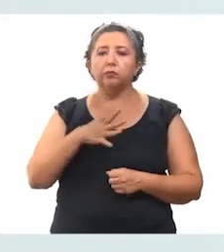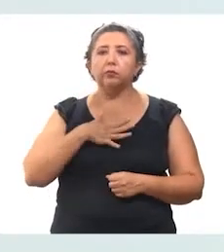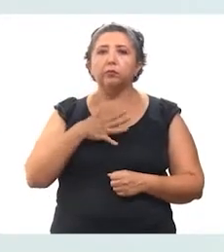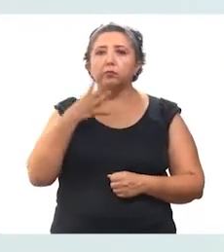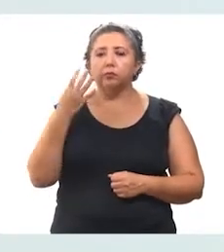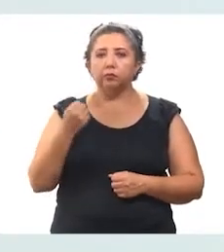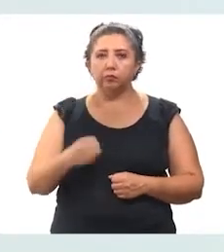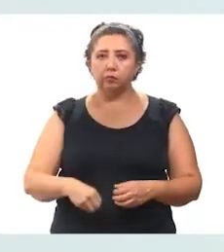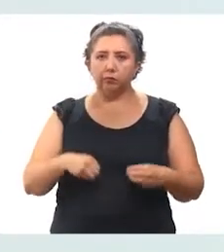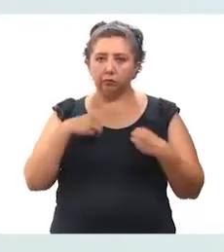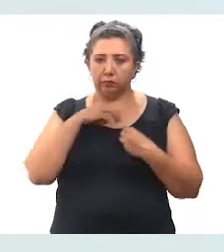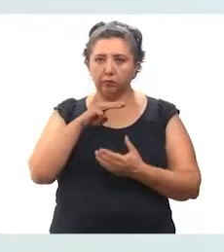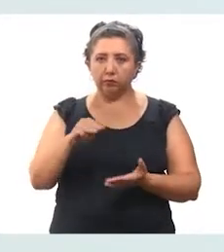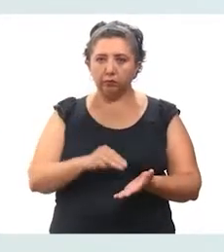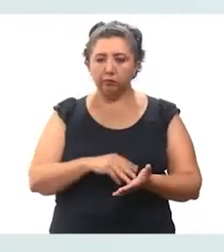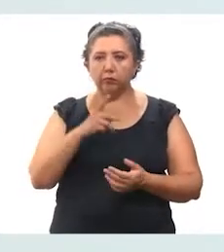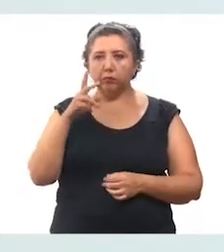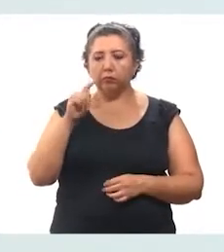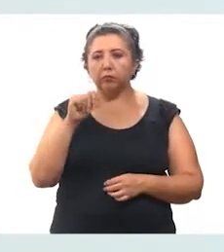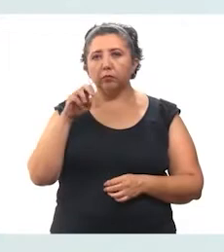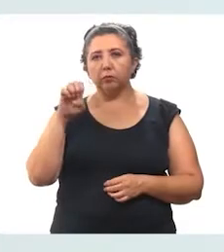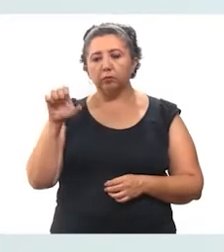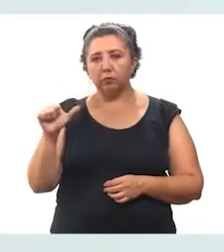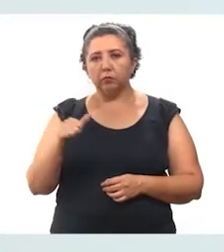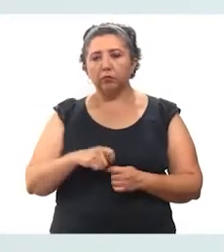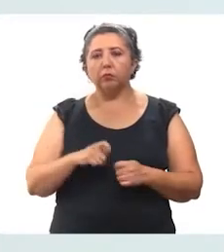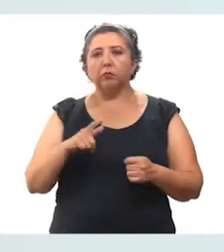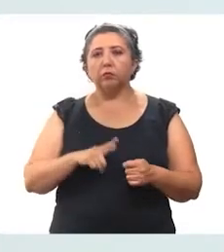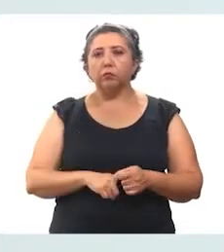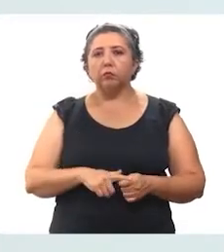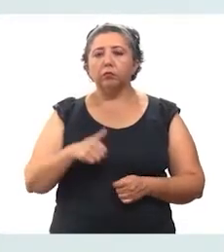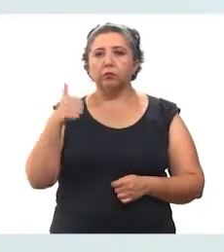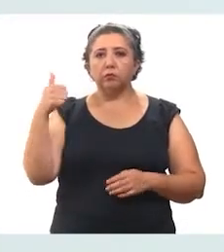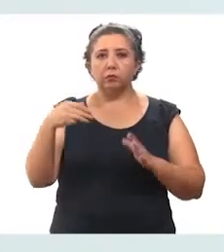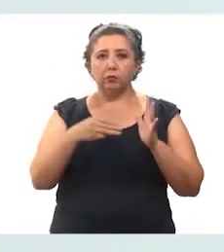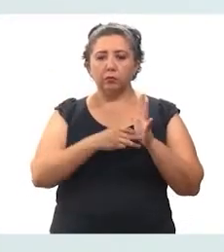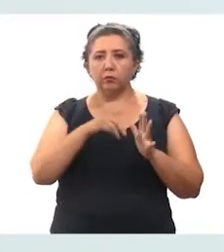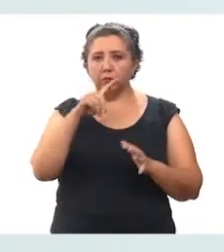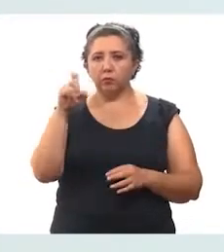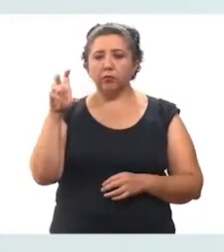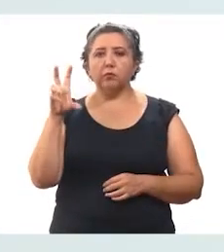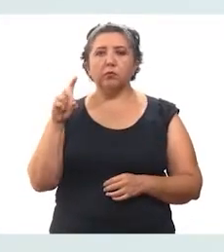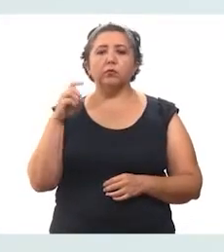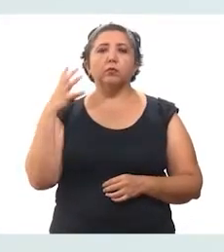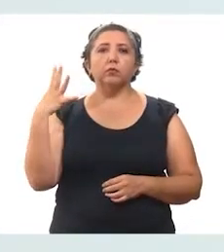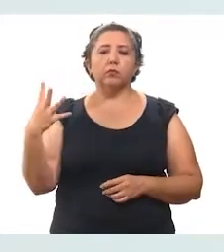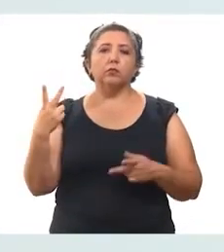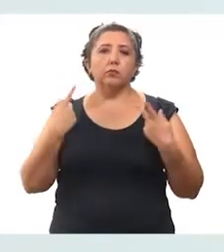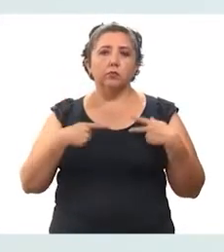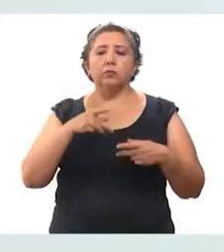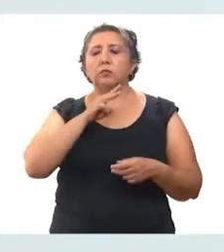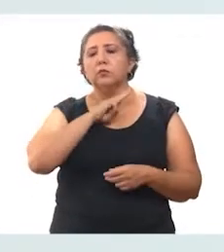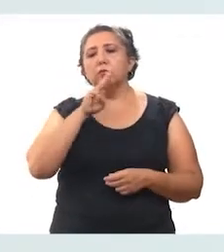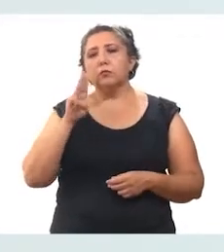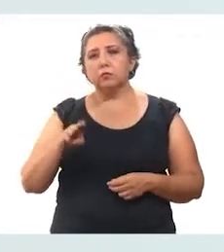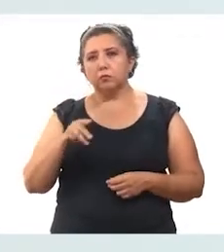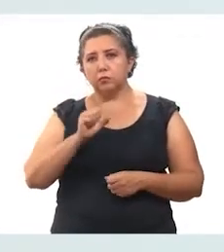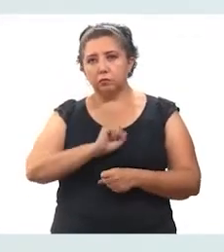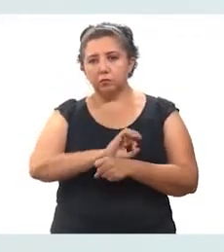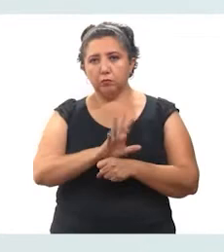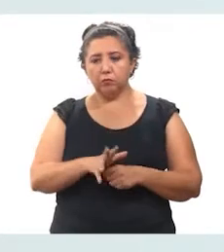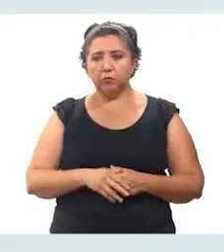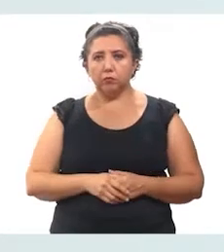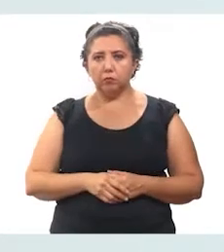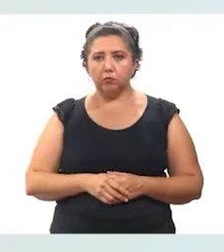9 residían en Mérida, 1 en Cuncunul. En total son 6.134 las personas fallecidas a causa del